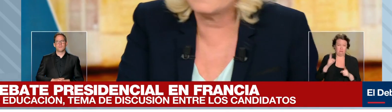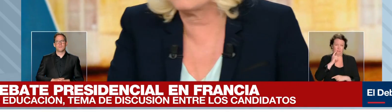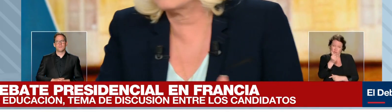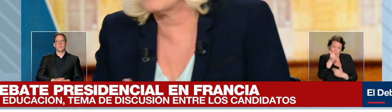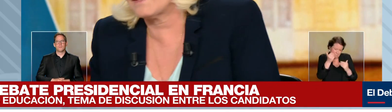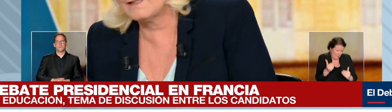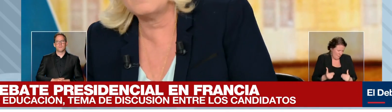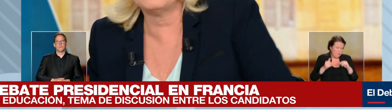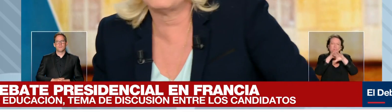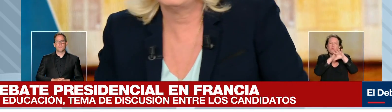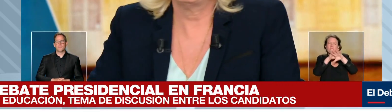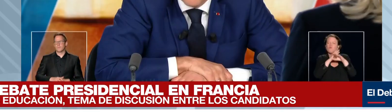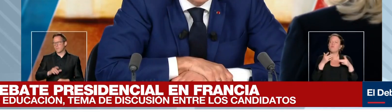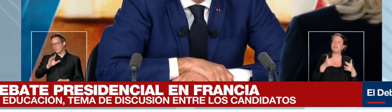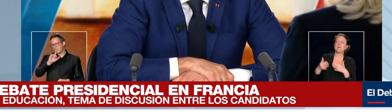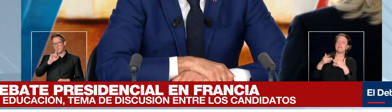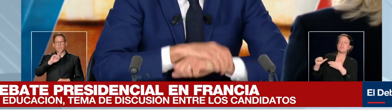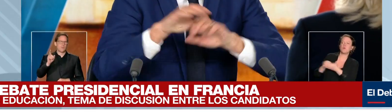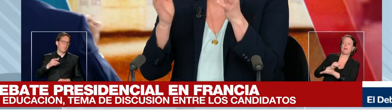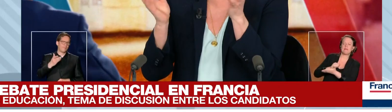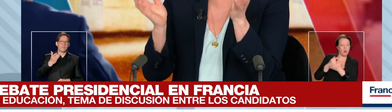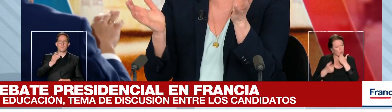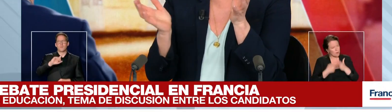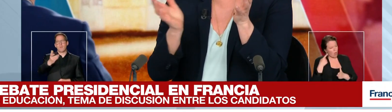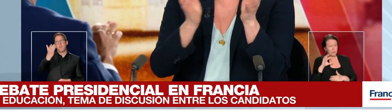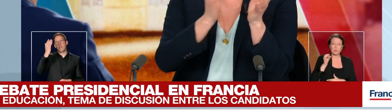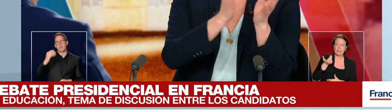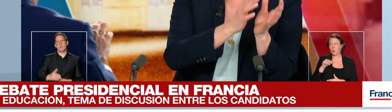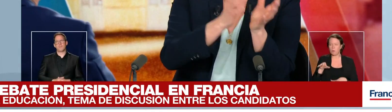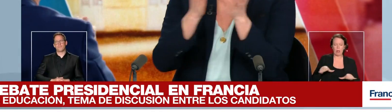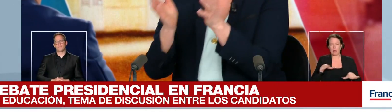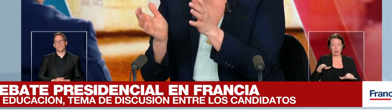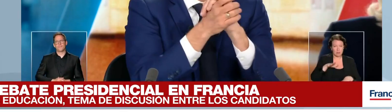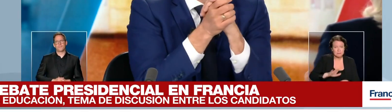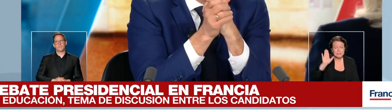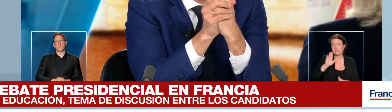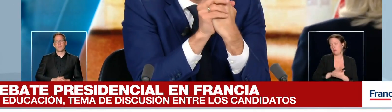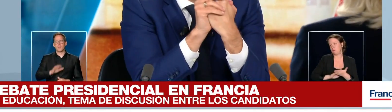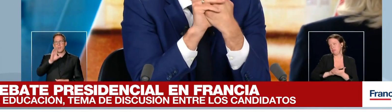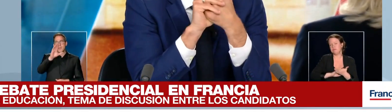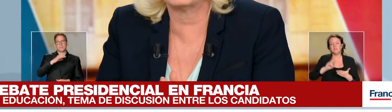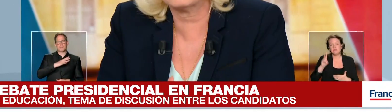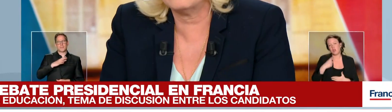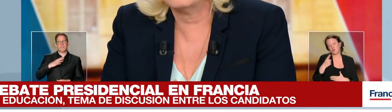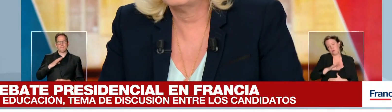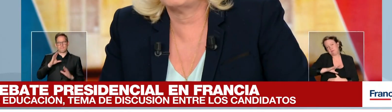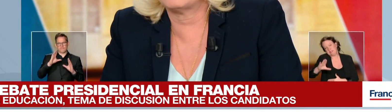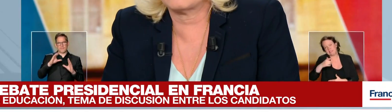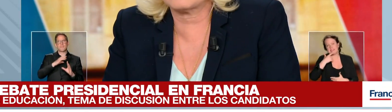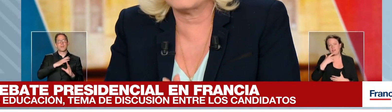Creo que hay algo de confusión. Usted suprimió las matemáticas, después las volvió a establecer. Usted hizo y deshizo.